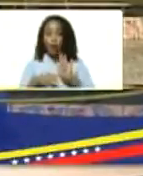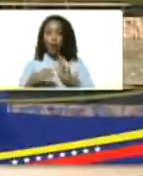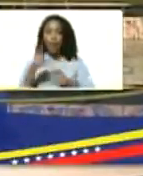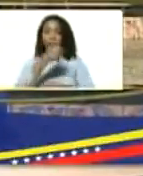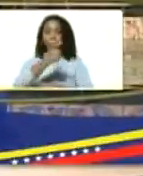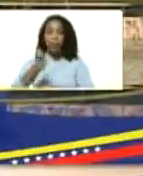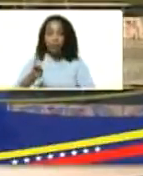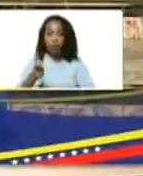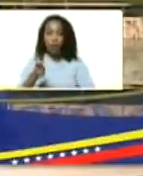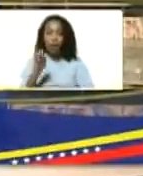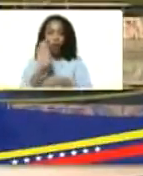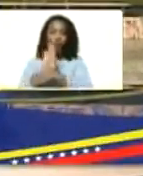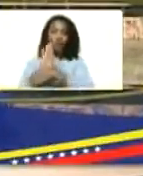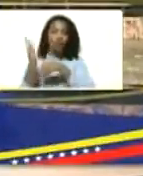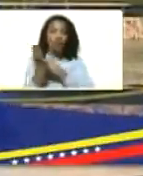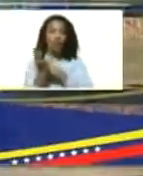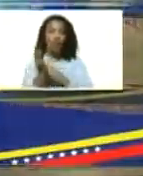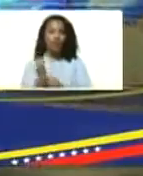gente